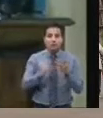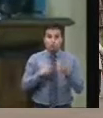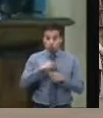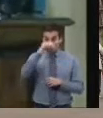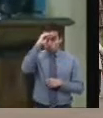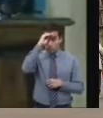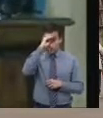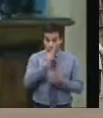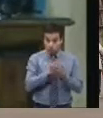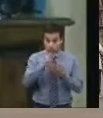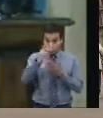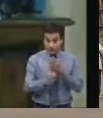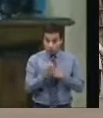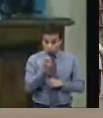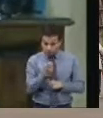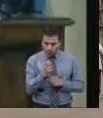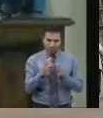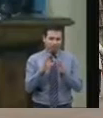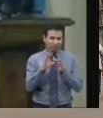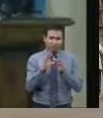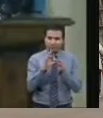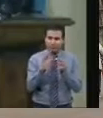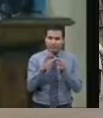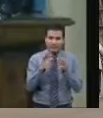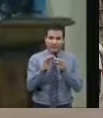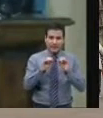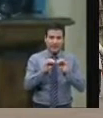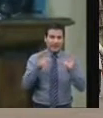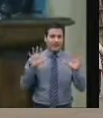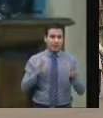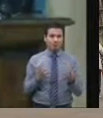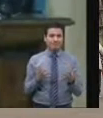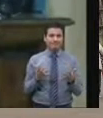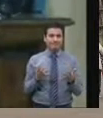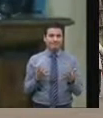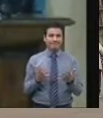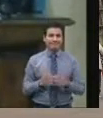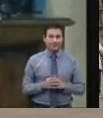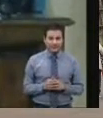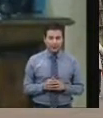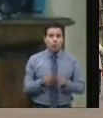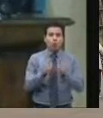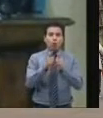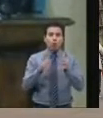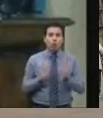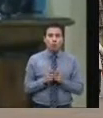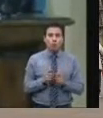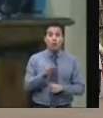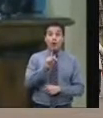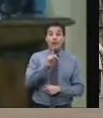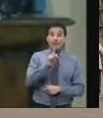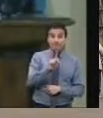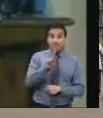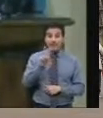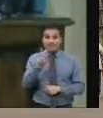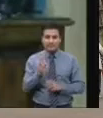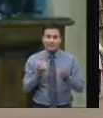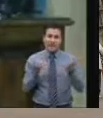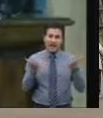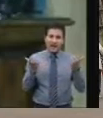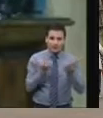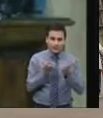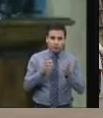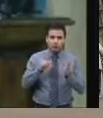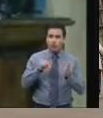proyecto señala con toda claridad que se acredita la reincidencia respecto a esta estrategia simulada